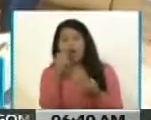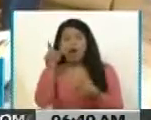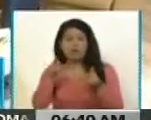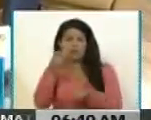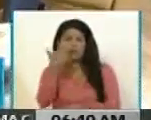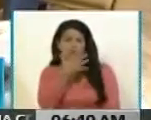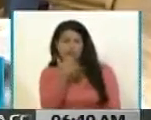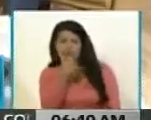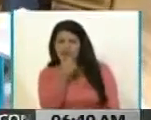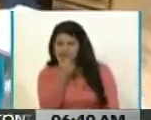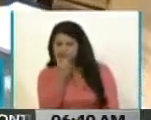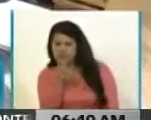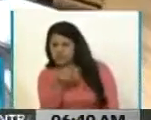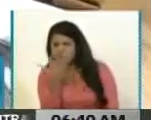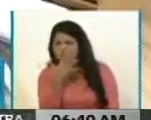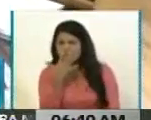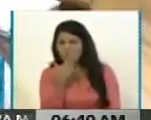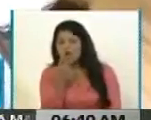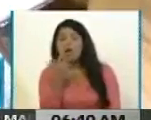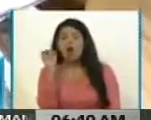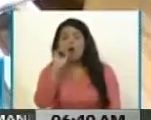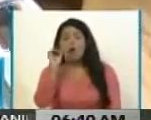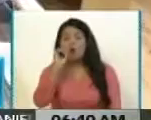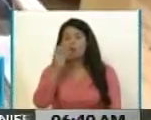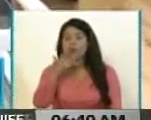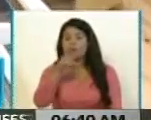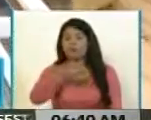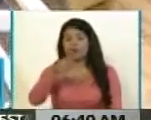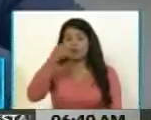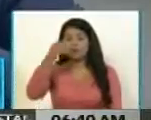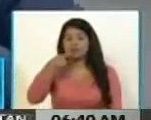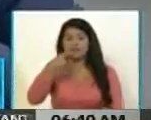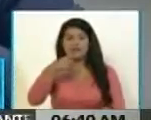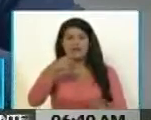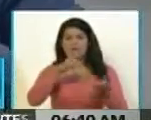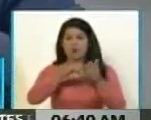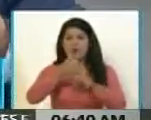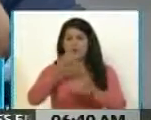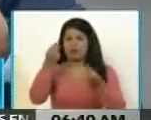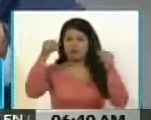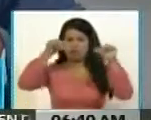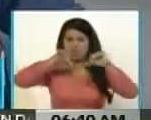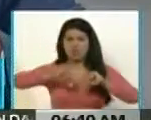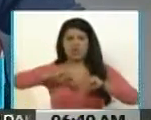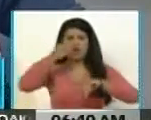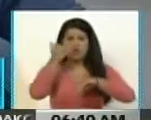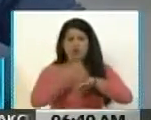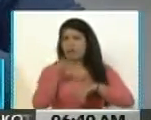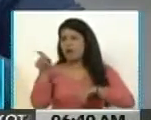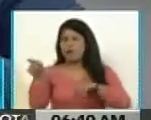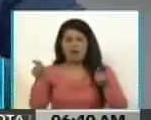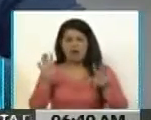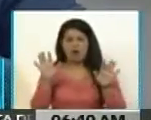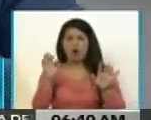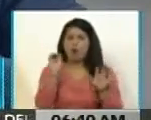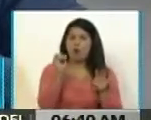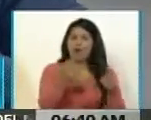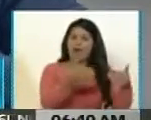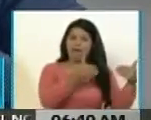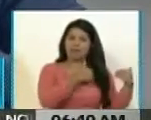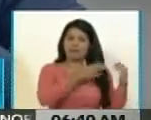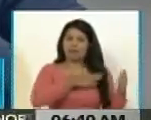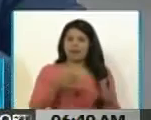una planificación de esta crisis, que a todas luces pareciera que sí, porque coinciden muchos elementos. Coincide el